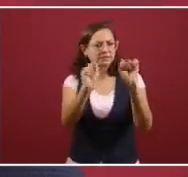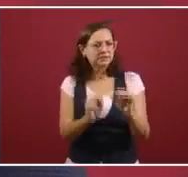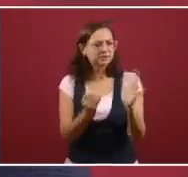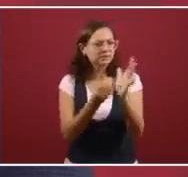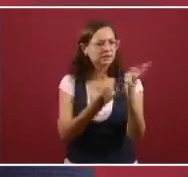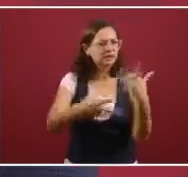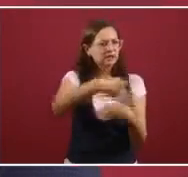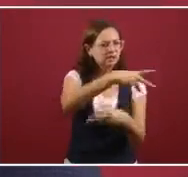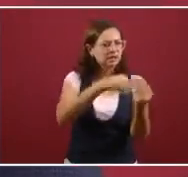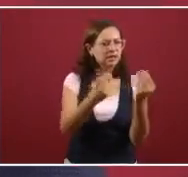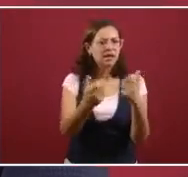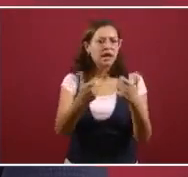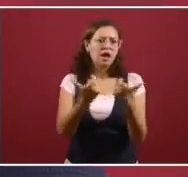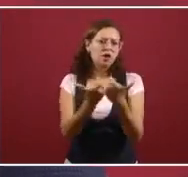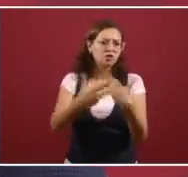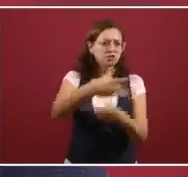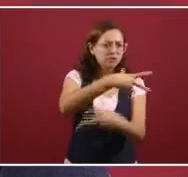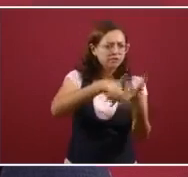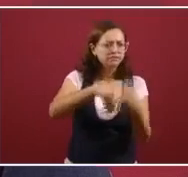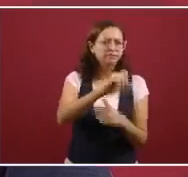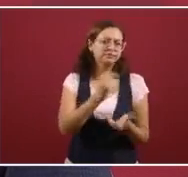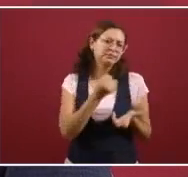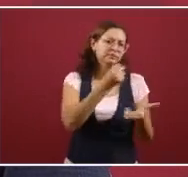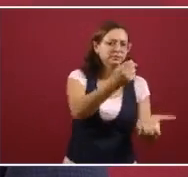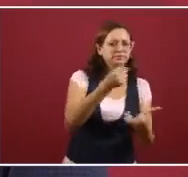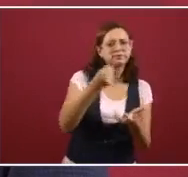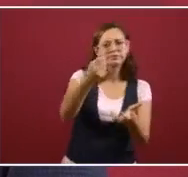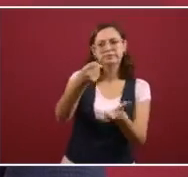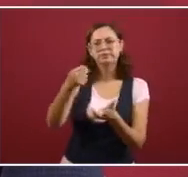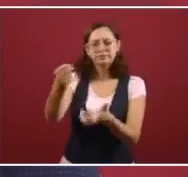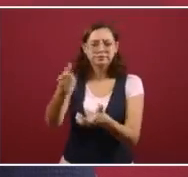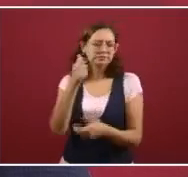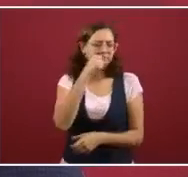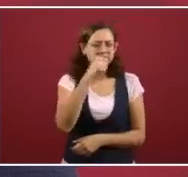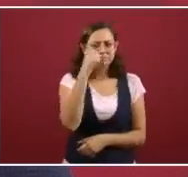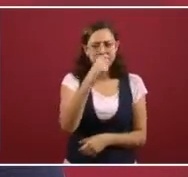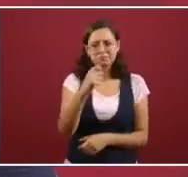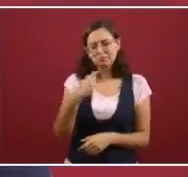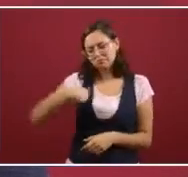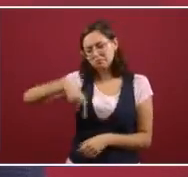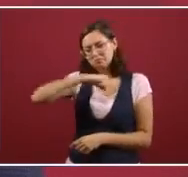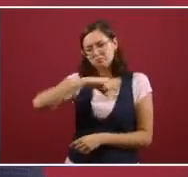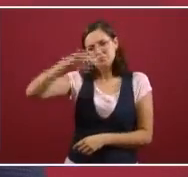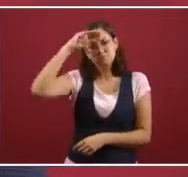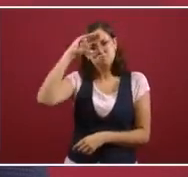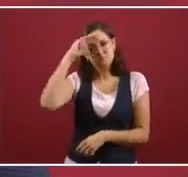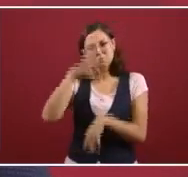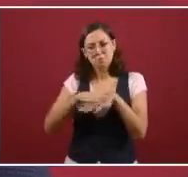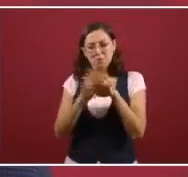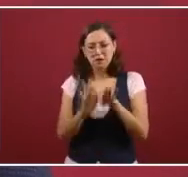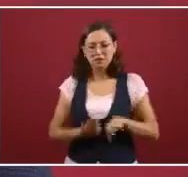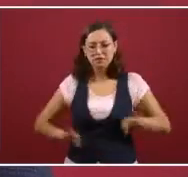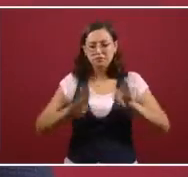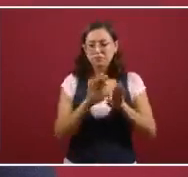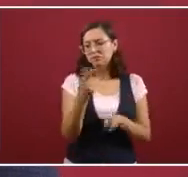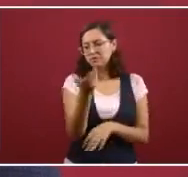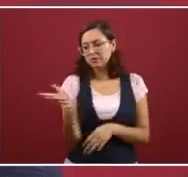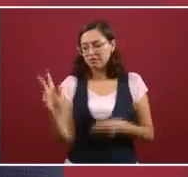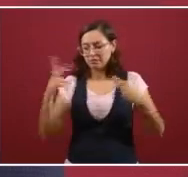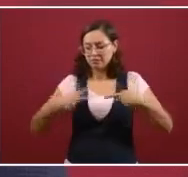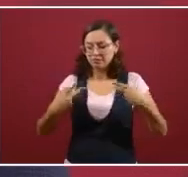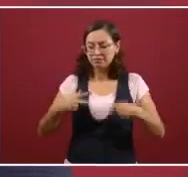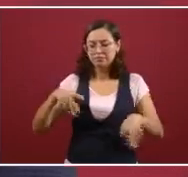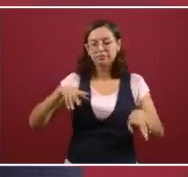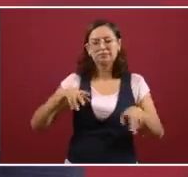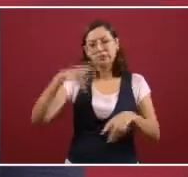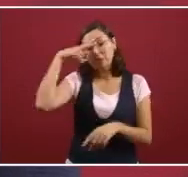sistema de cuentas individuales que hoy tenemos, sin duda creemos que es la mejor alternativa para incrementar las pensiones de los mexicanos, así